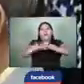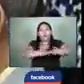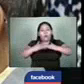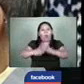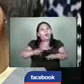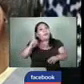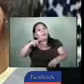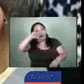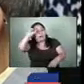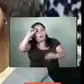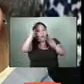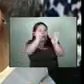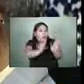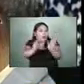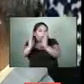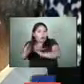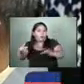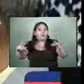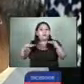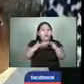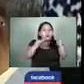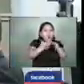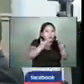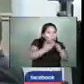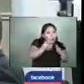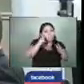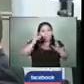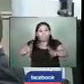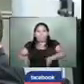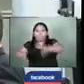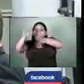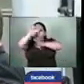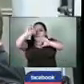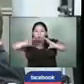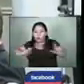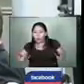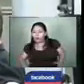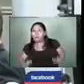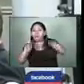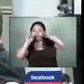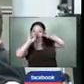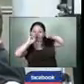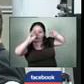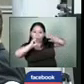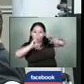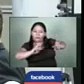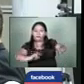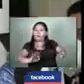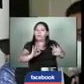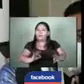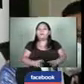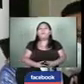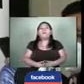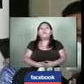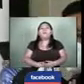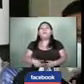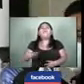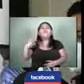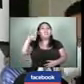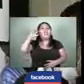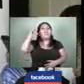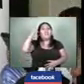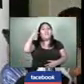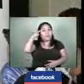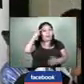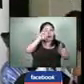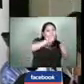ordenada para que también las entidades de contraloría del Estado puedan realizar una mejor fiscalización. El paquete contable tiene